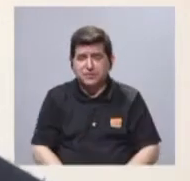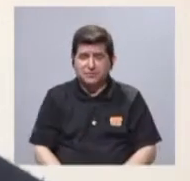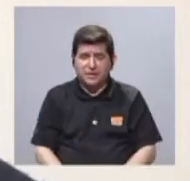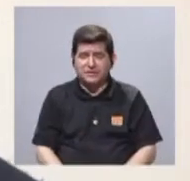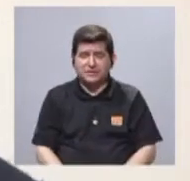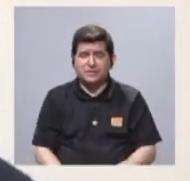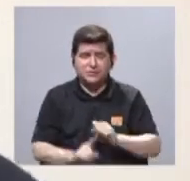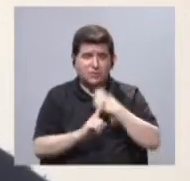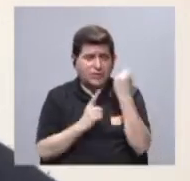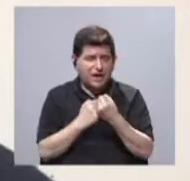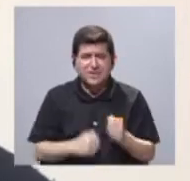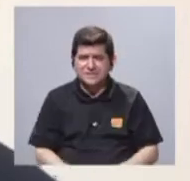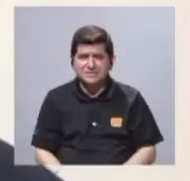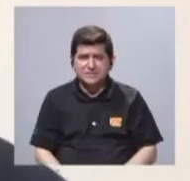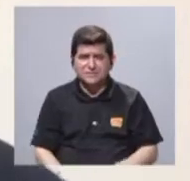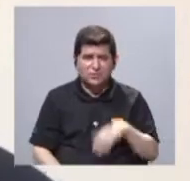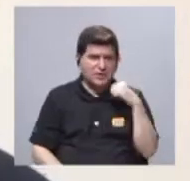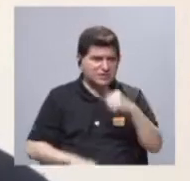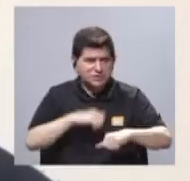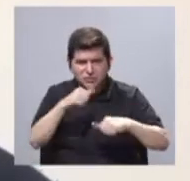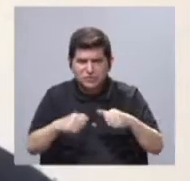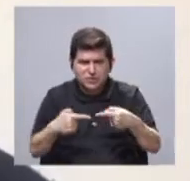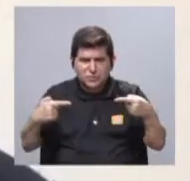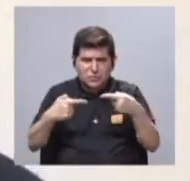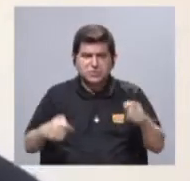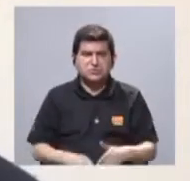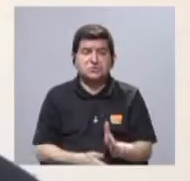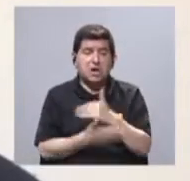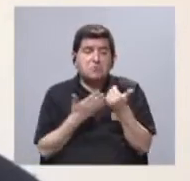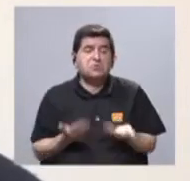hasta entonces en conflicto, le da algo